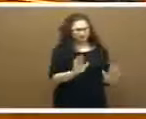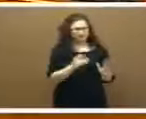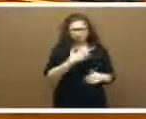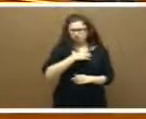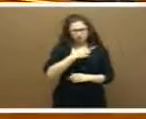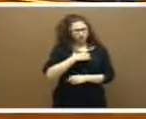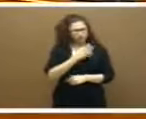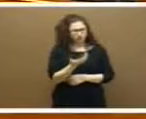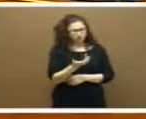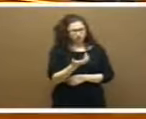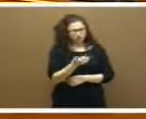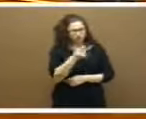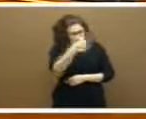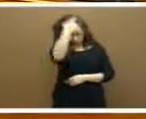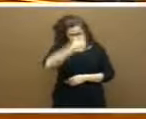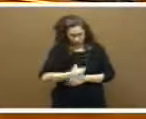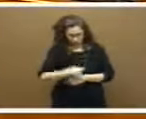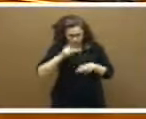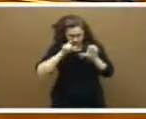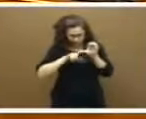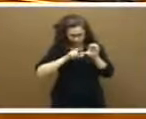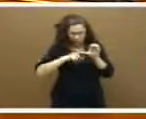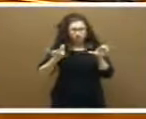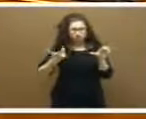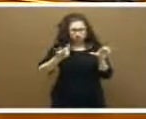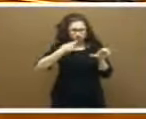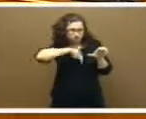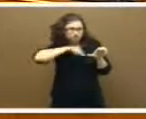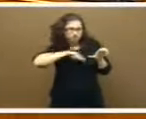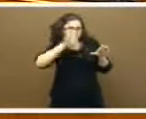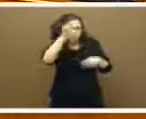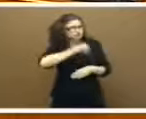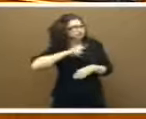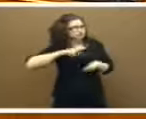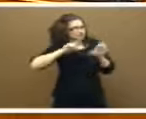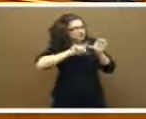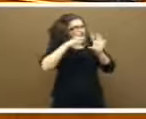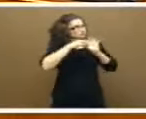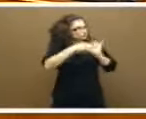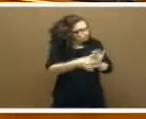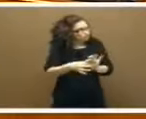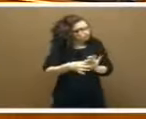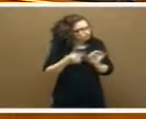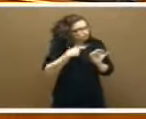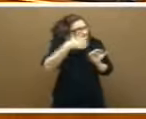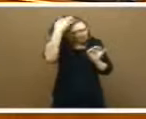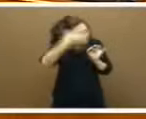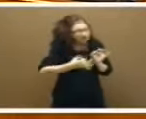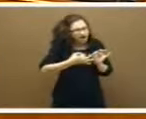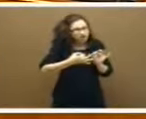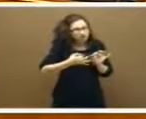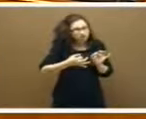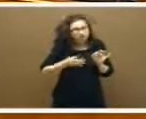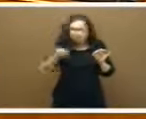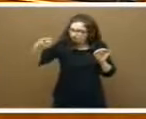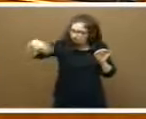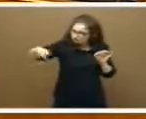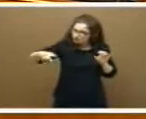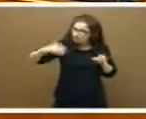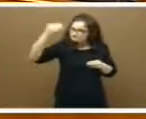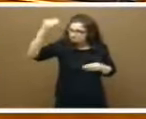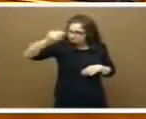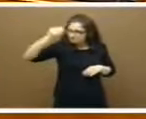puedo creer, como extremeño que siente a nuestra comunidad autónoma, que de verdad pretendan enturbiar y